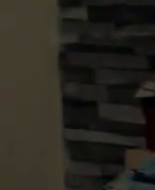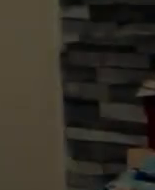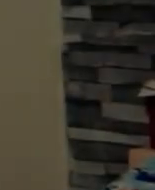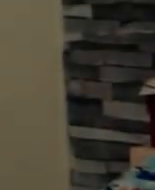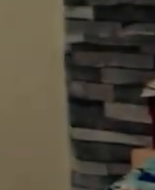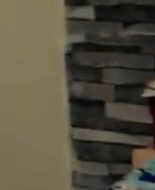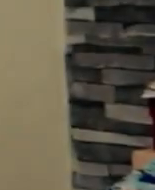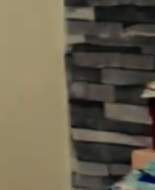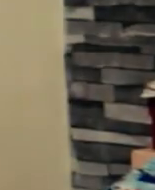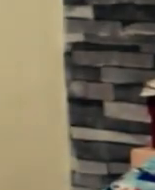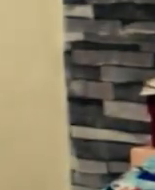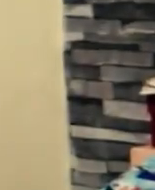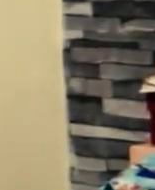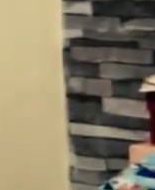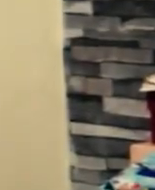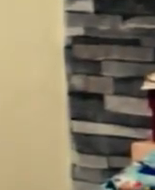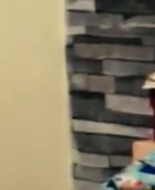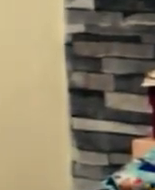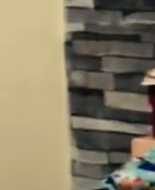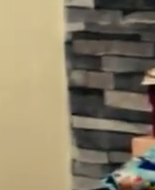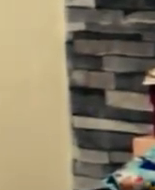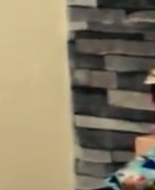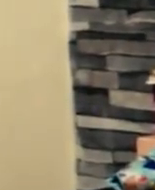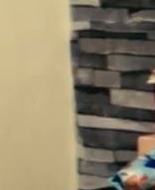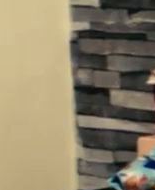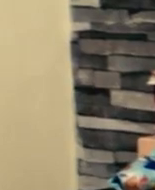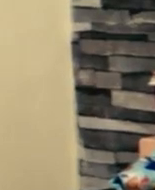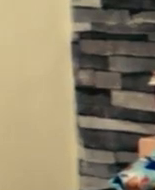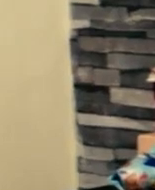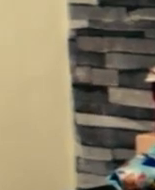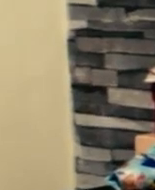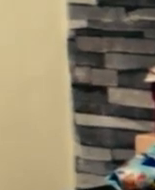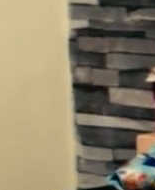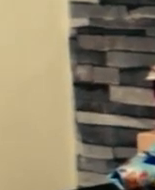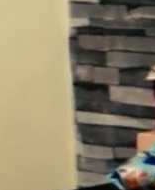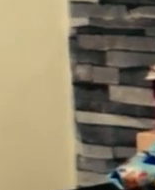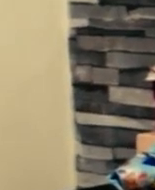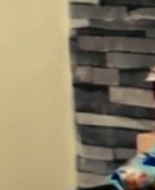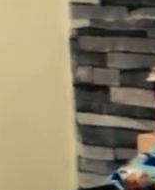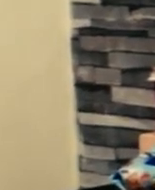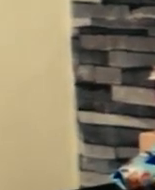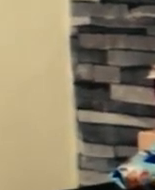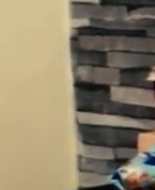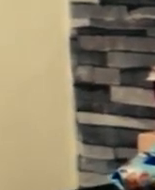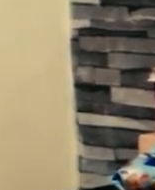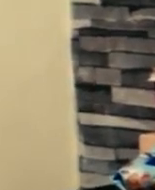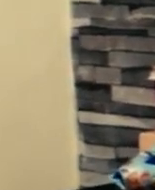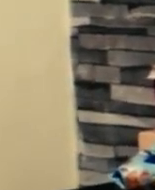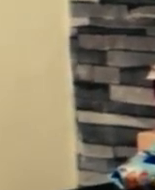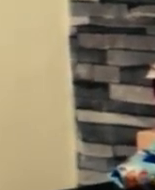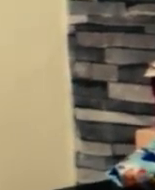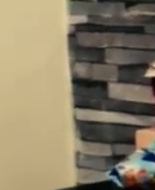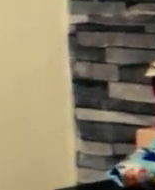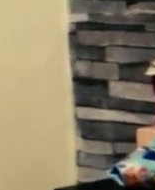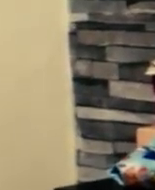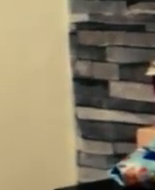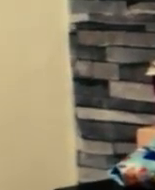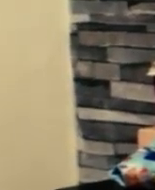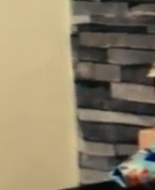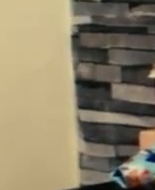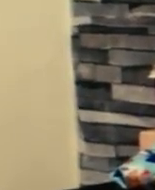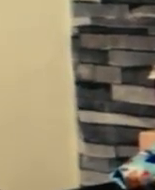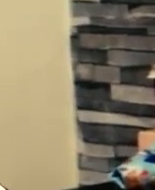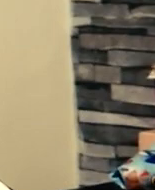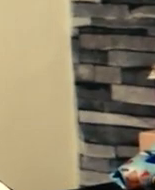publicación. No la hice para quemar al preescolar ni para quemar a las maestras. Lo hice para que no vuelva a pasar ni se